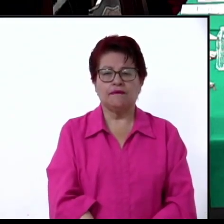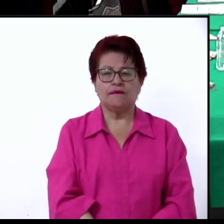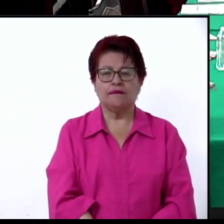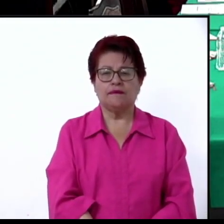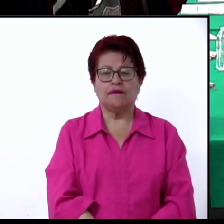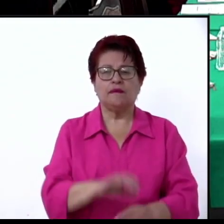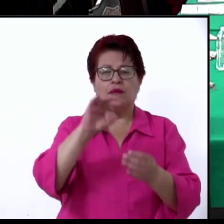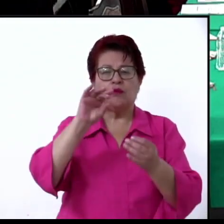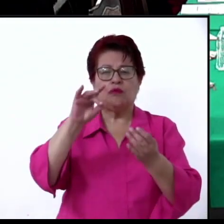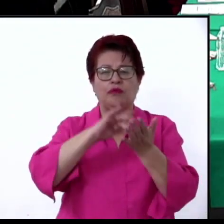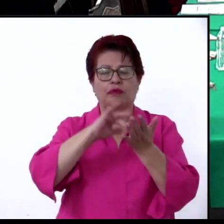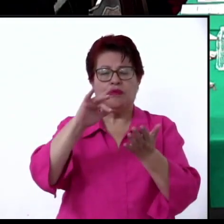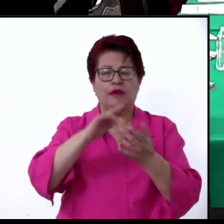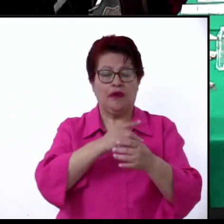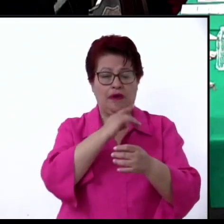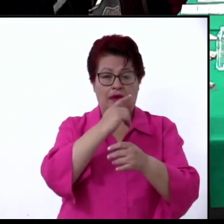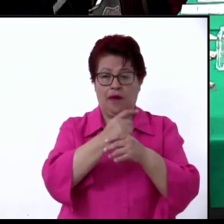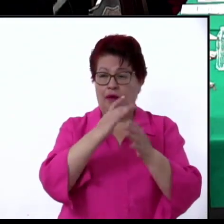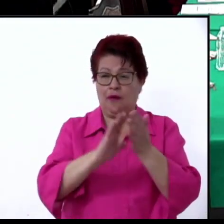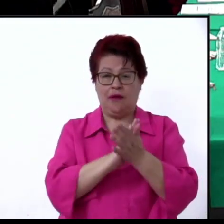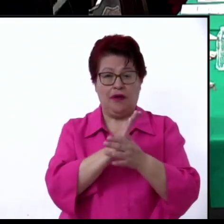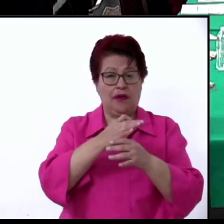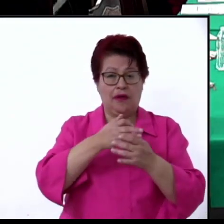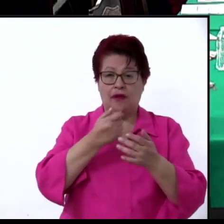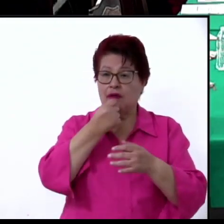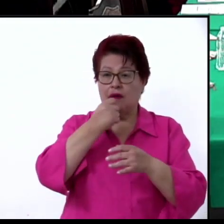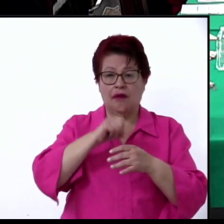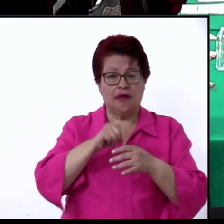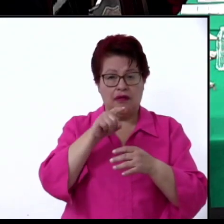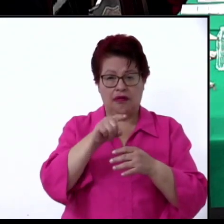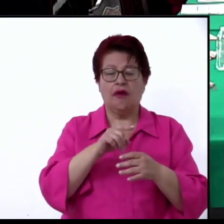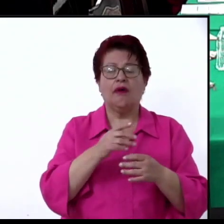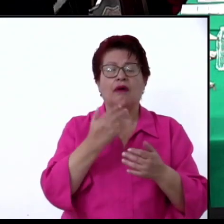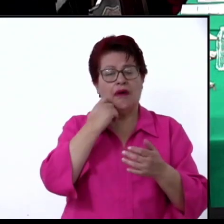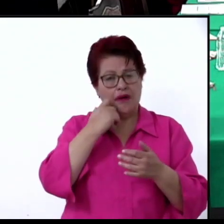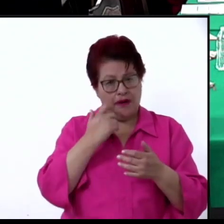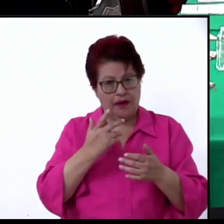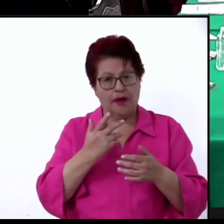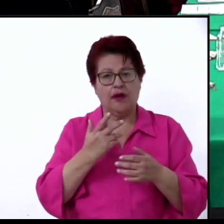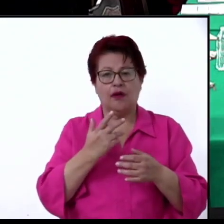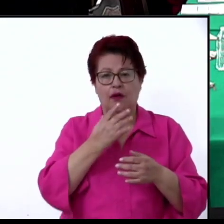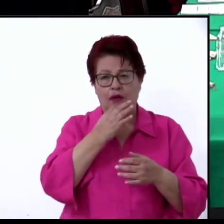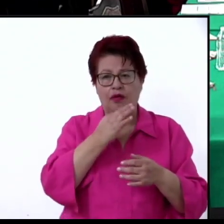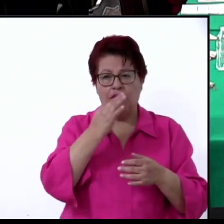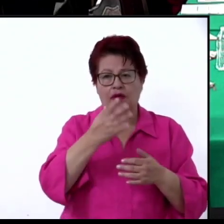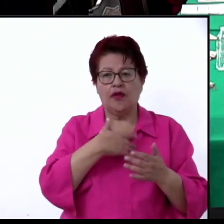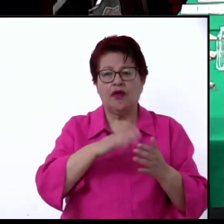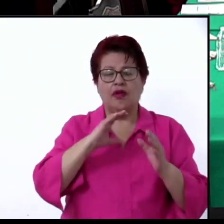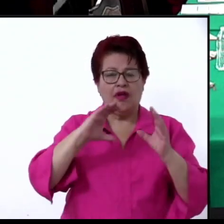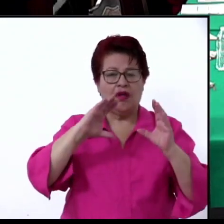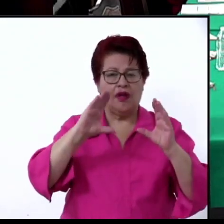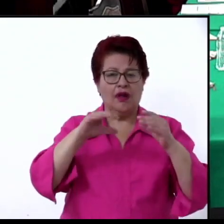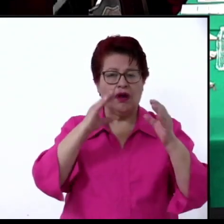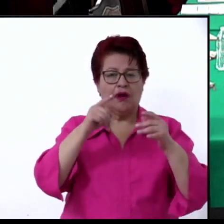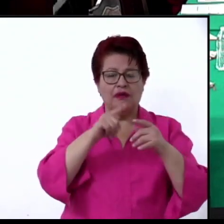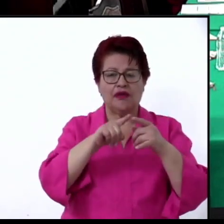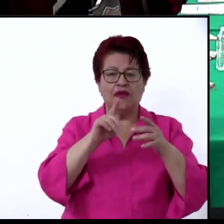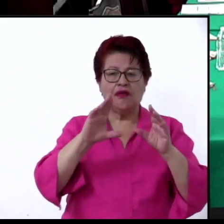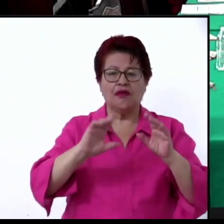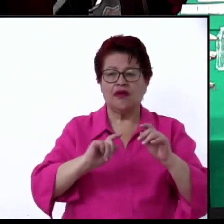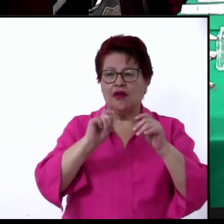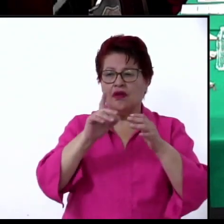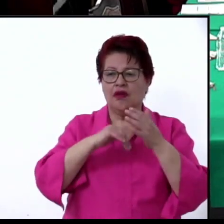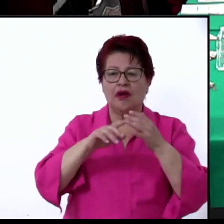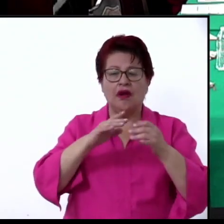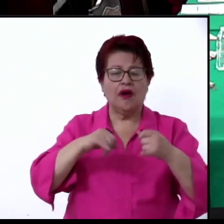Muchas gracias. En esta segunda participación, secretario, quisiera hacer mención de la capacitación que se le da a